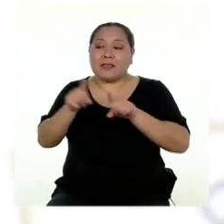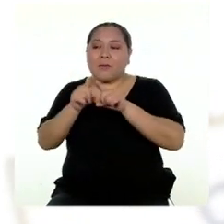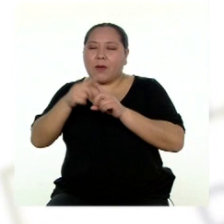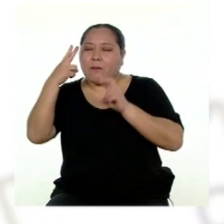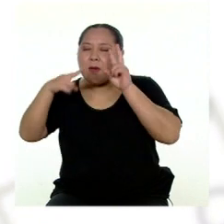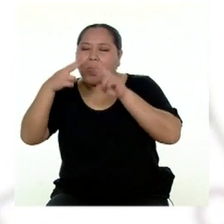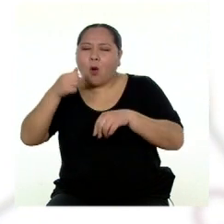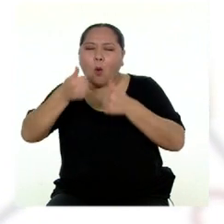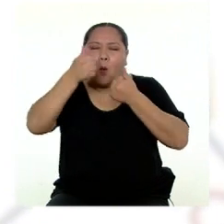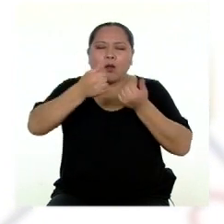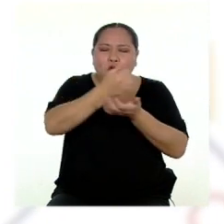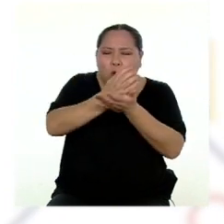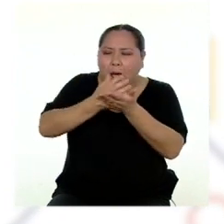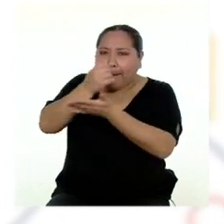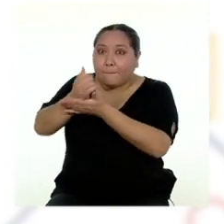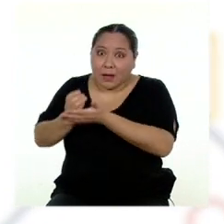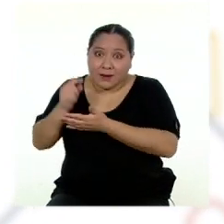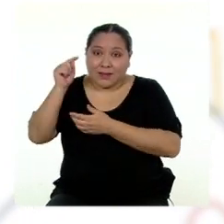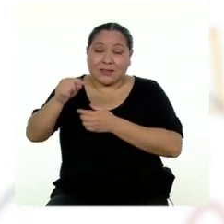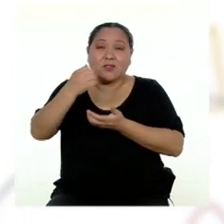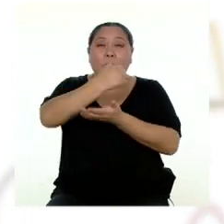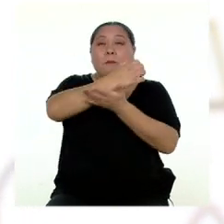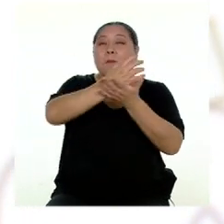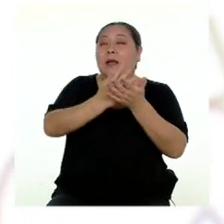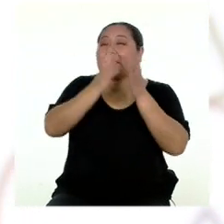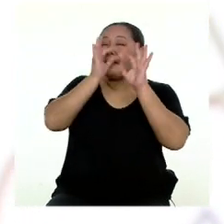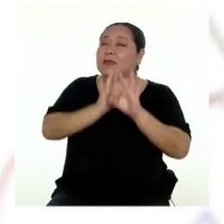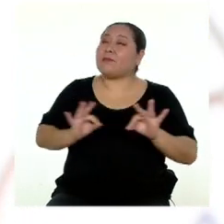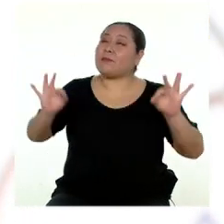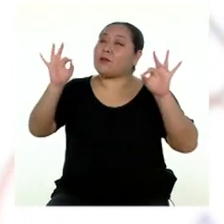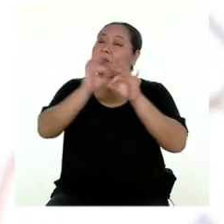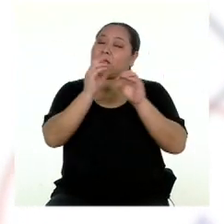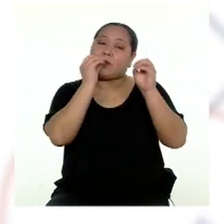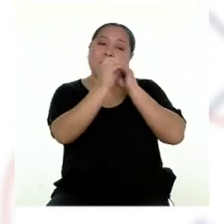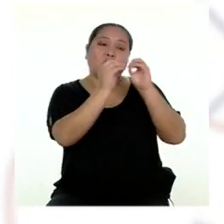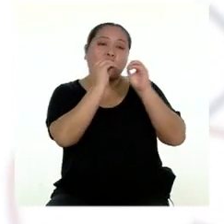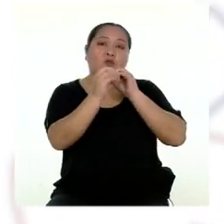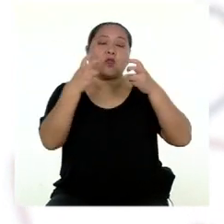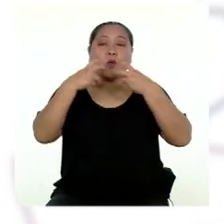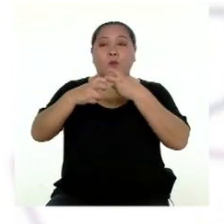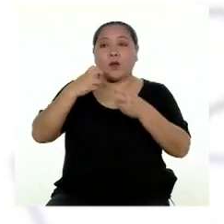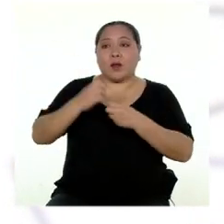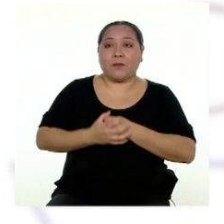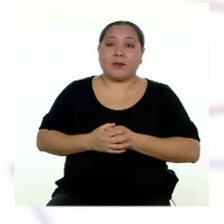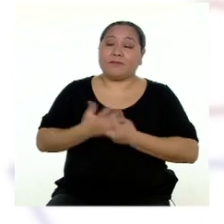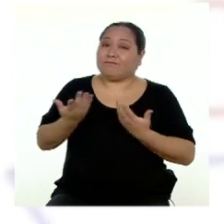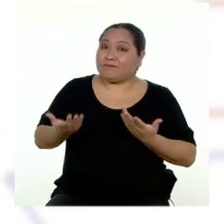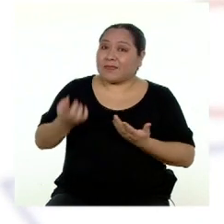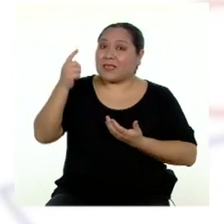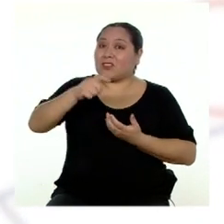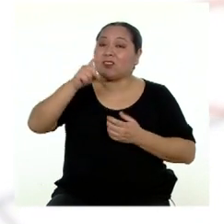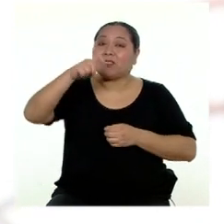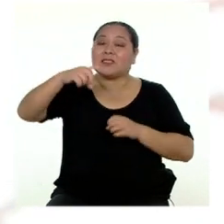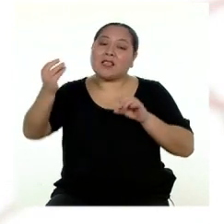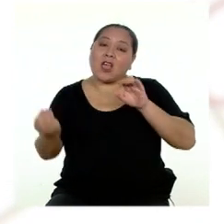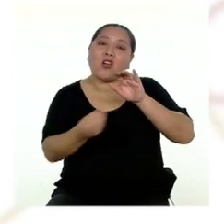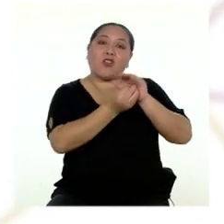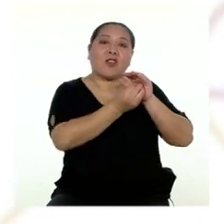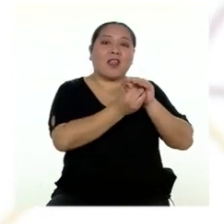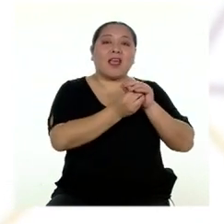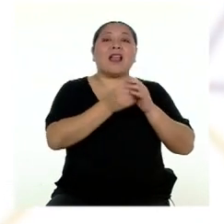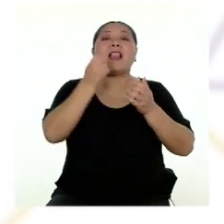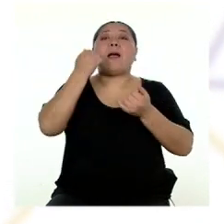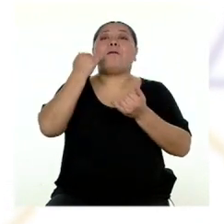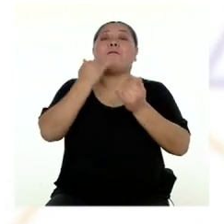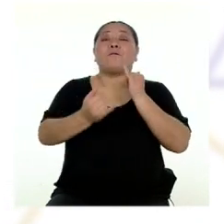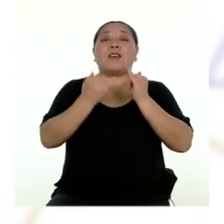de los elementos y propiedades, son aspectos que forman parte de la resolución de problemas y por tanto se incluirán en el producto final